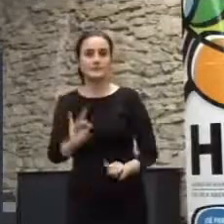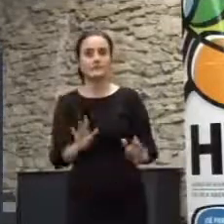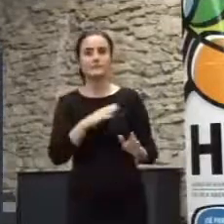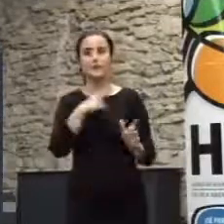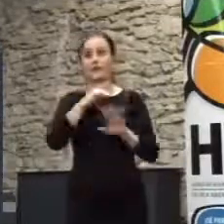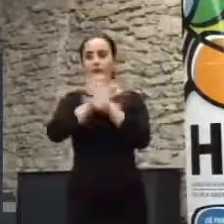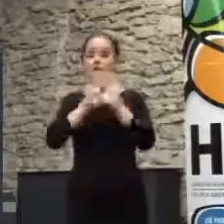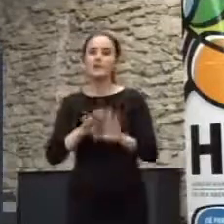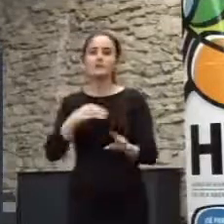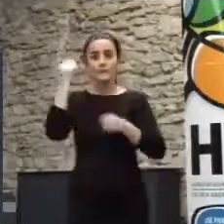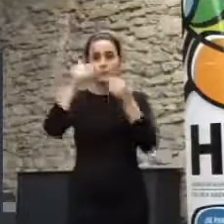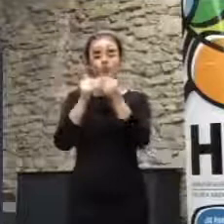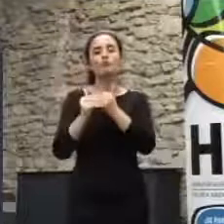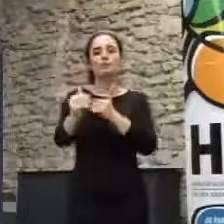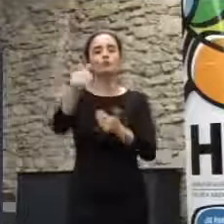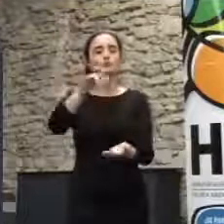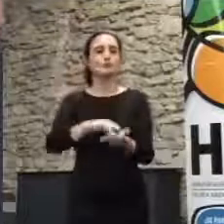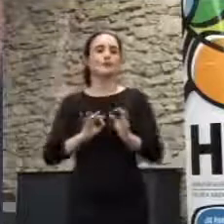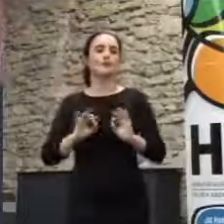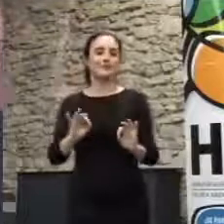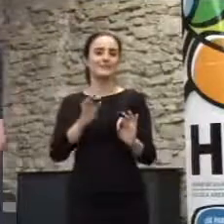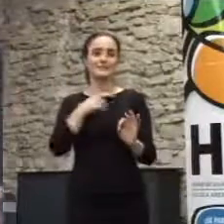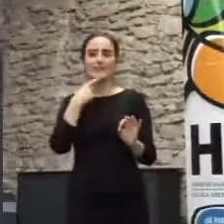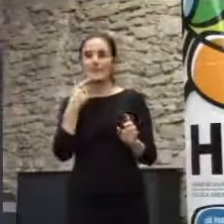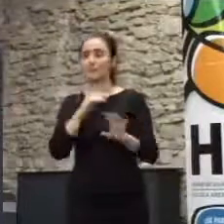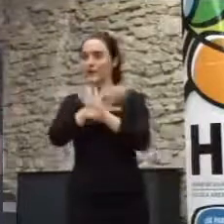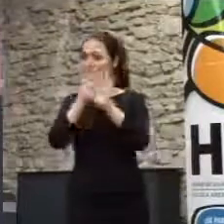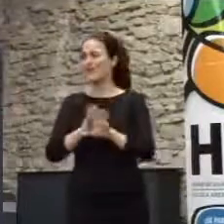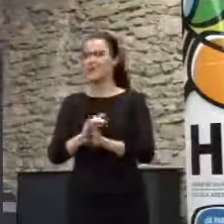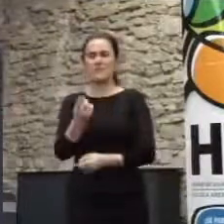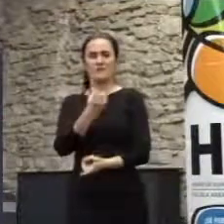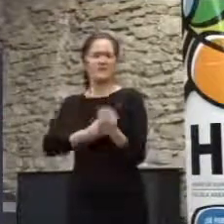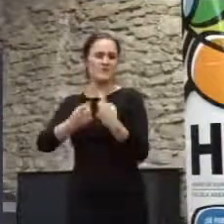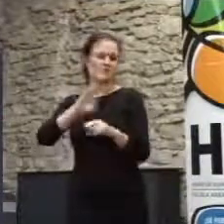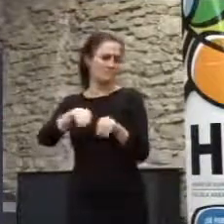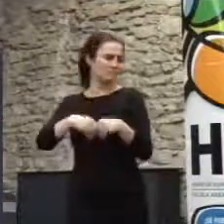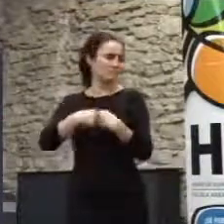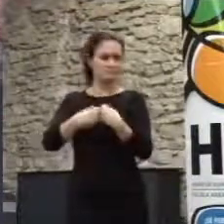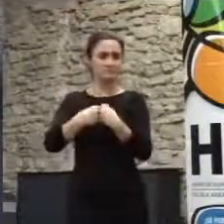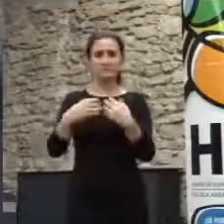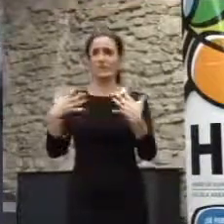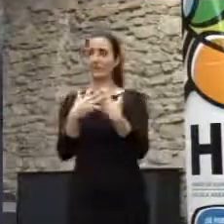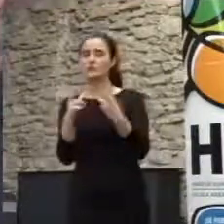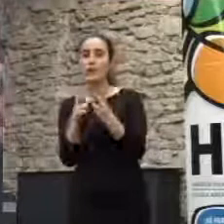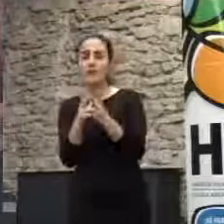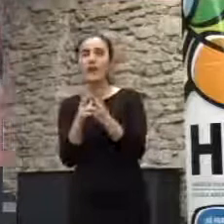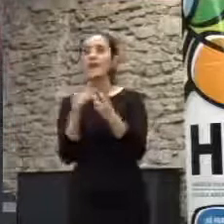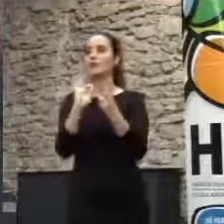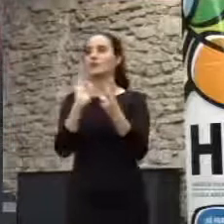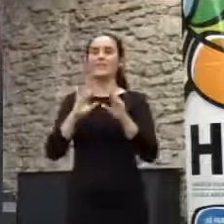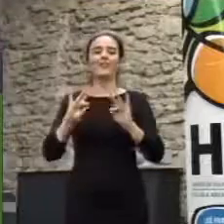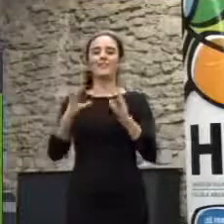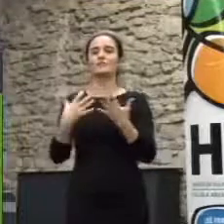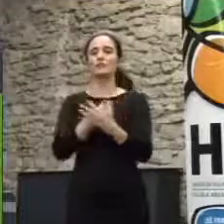formar parte, yo creo, que del futuro, con esta fragmentación tan grande de la información que han introducido las redes sociales, todo el mundo